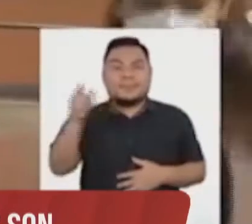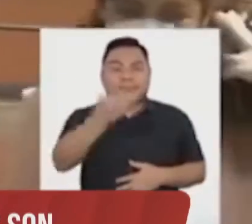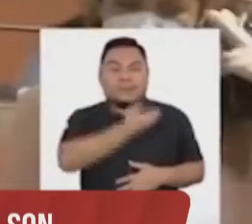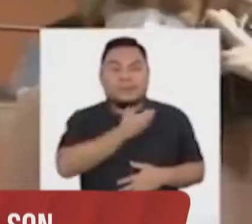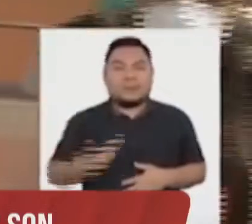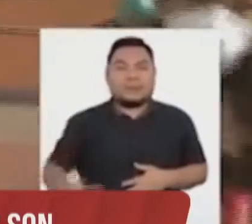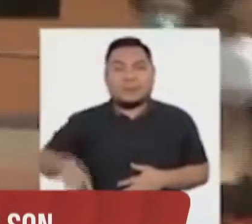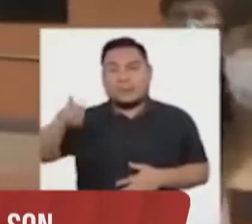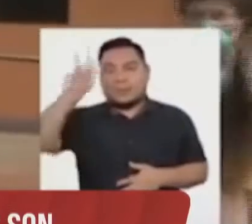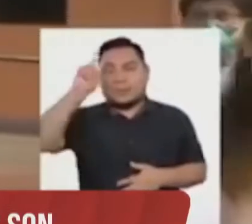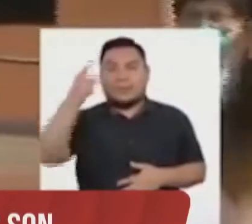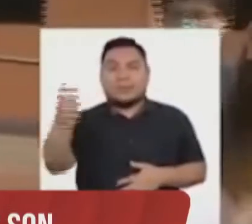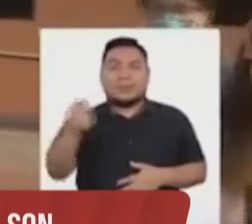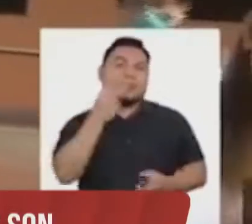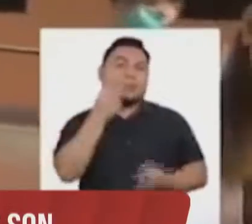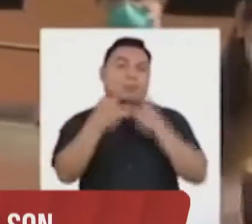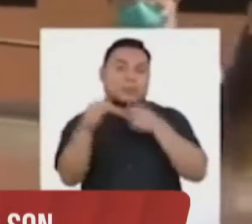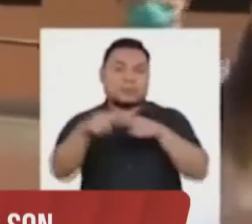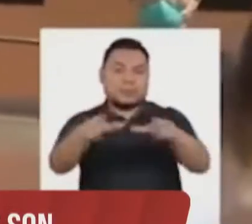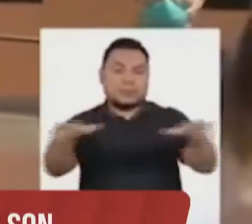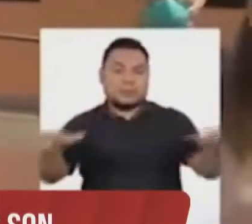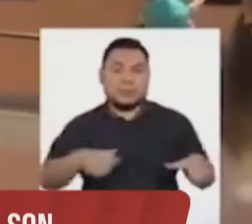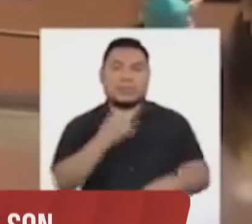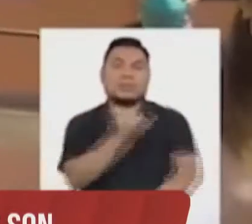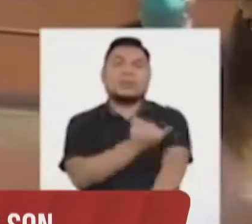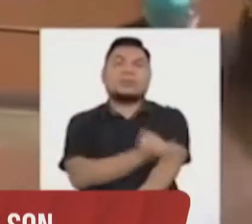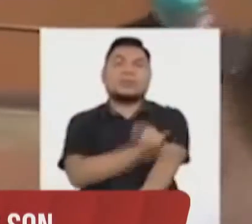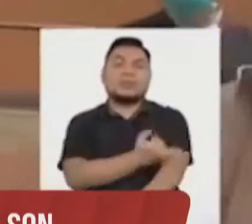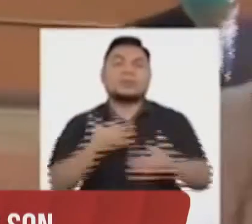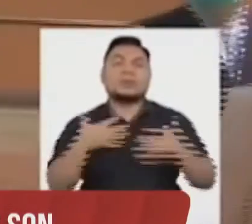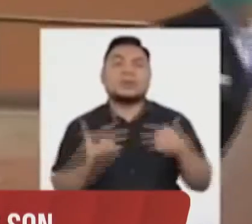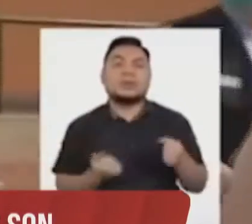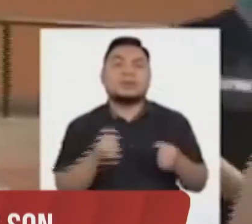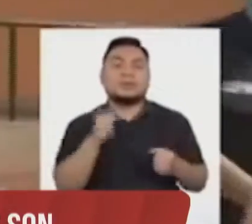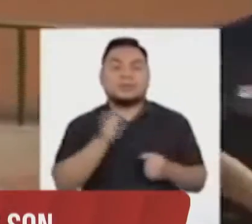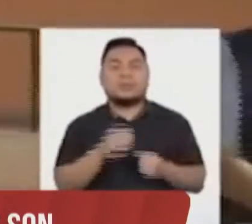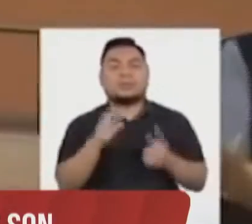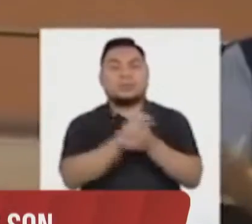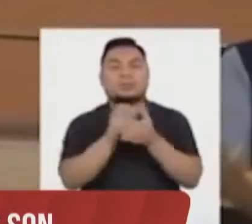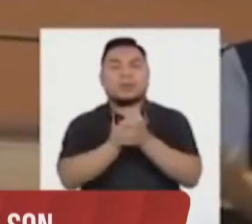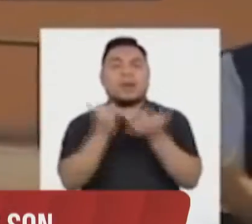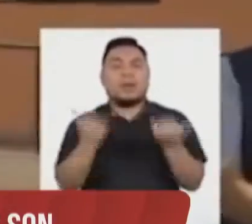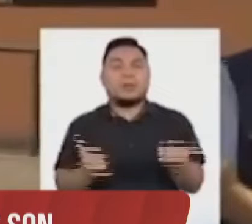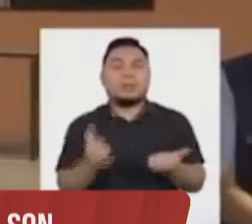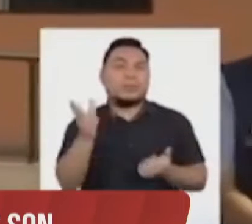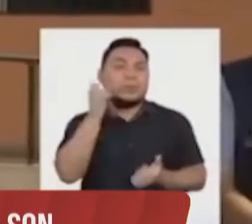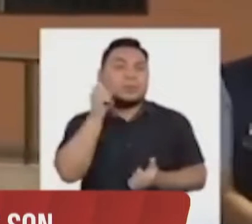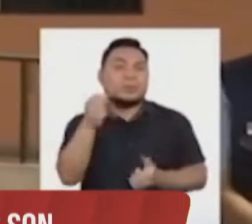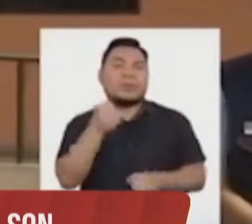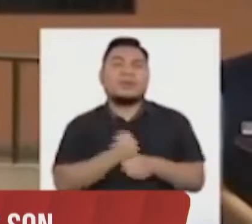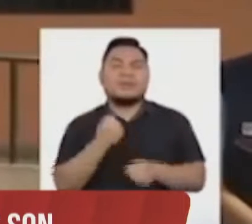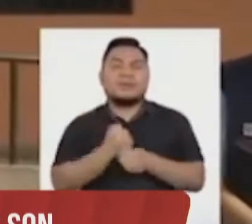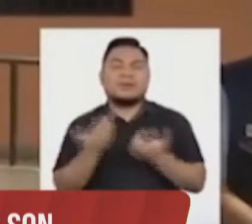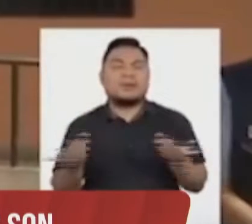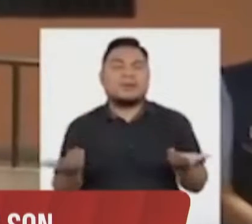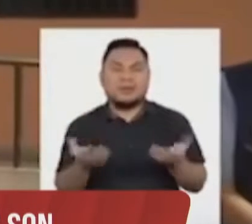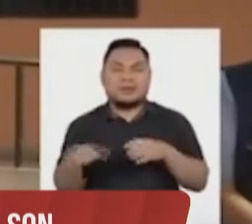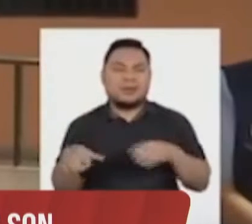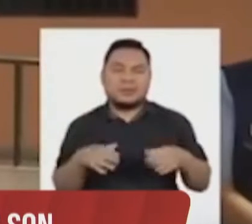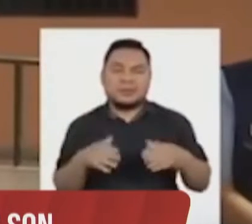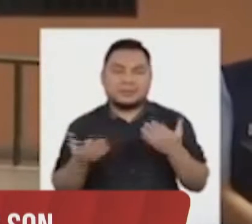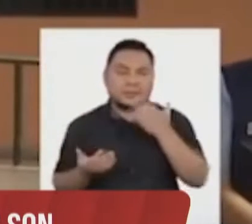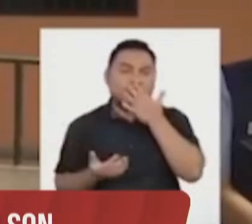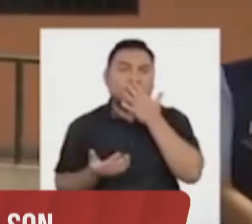y gorro quirúrgico, el jefe de Estado visitó el laboratorio de biomedicina del Instituto Nacional de Salud. En el lugar,